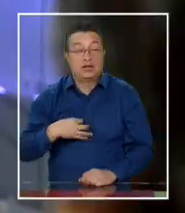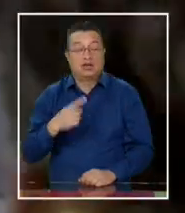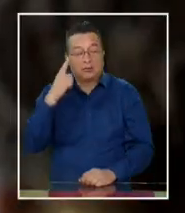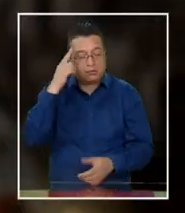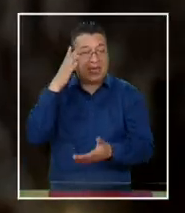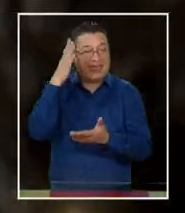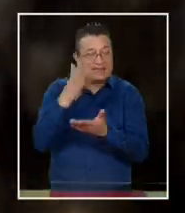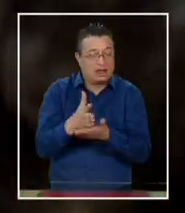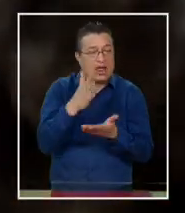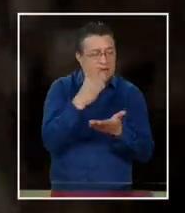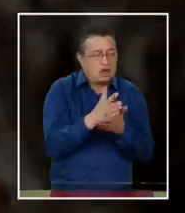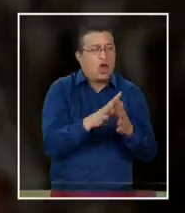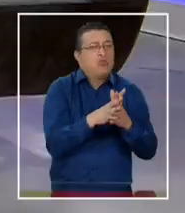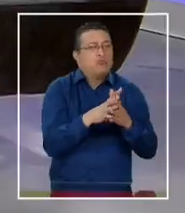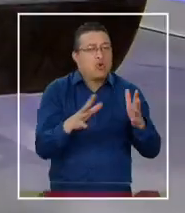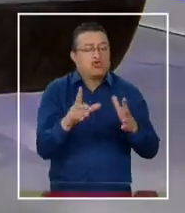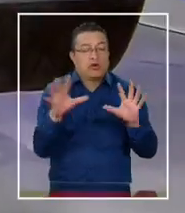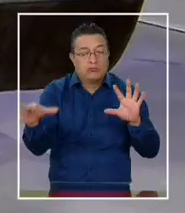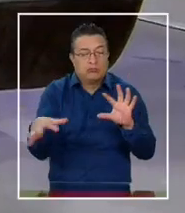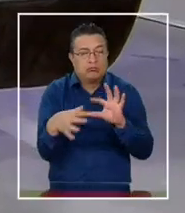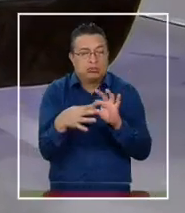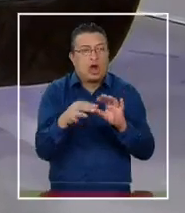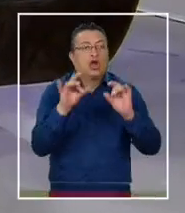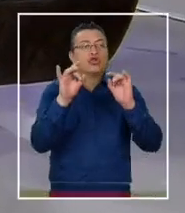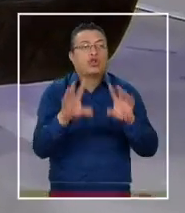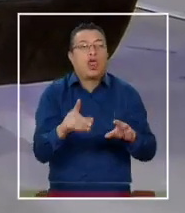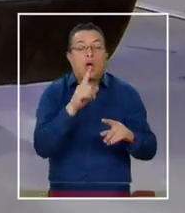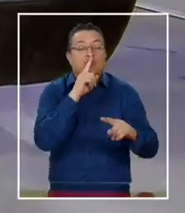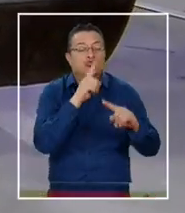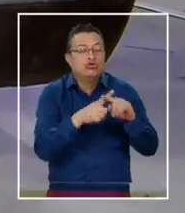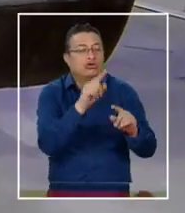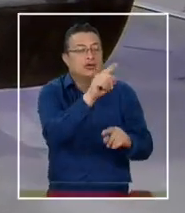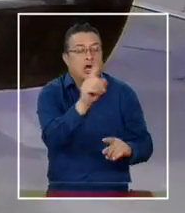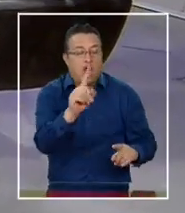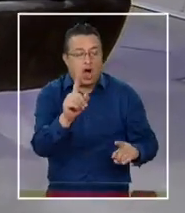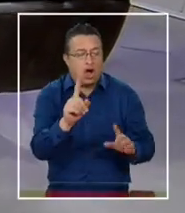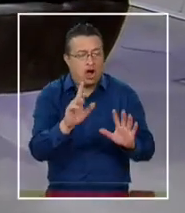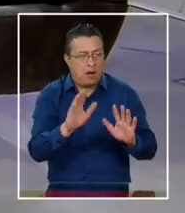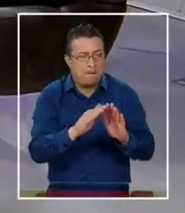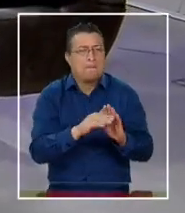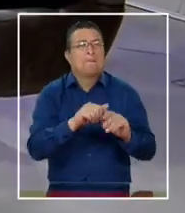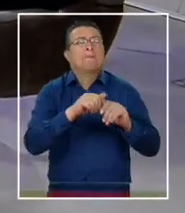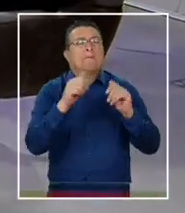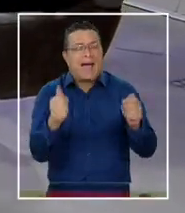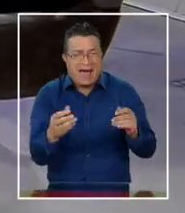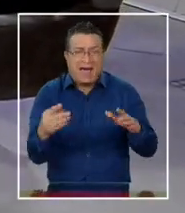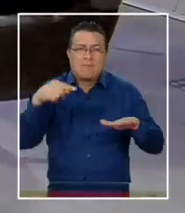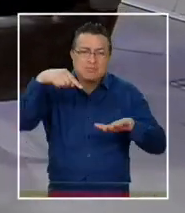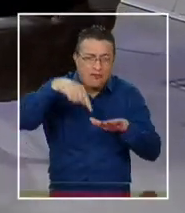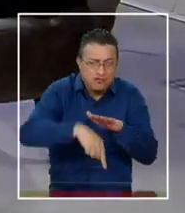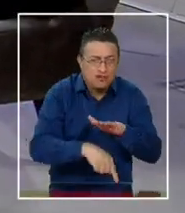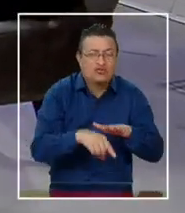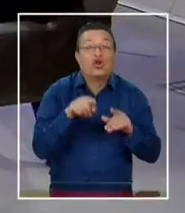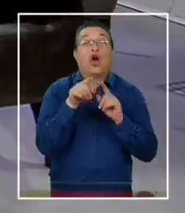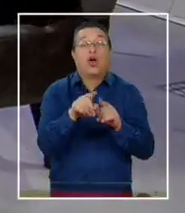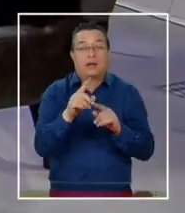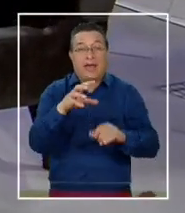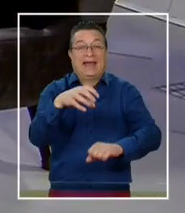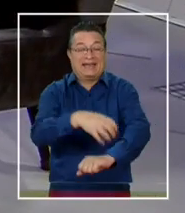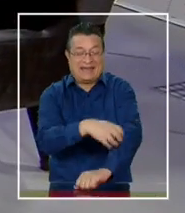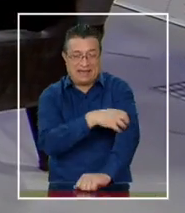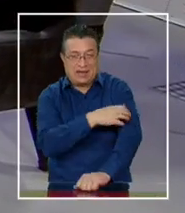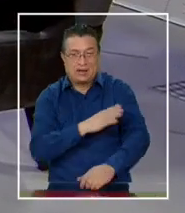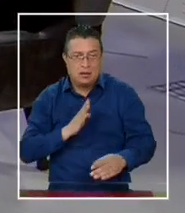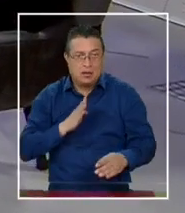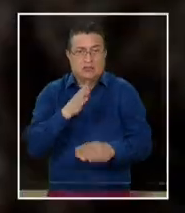serie de decisiones que tienen que ver también con cosas que no están ahí solo los nombramientos sino que van más allá y las regiones la presencia de las regiones